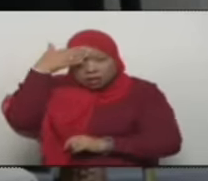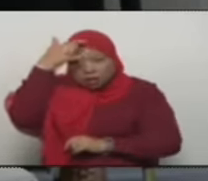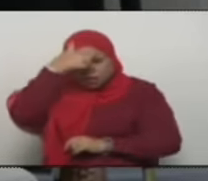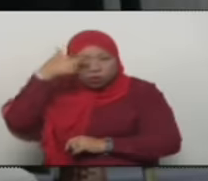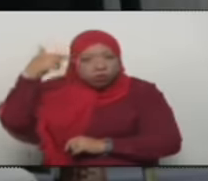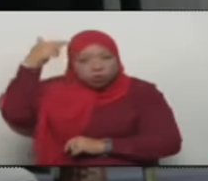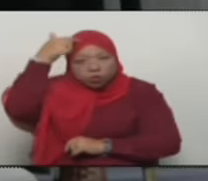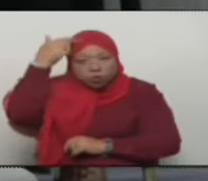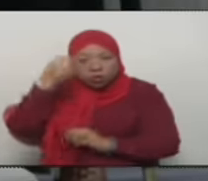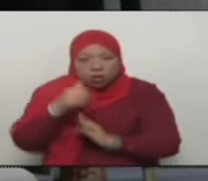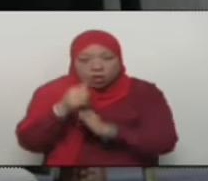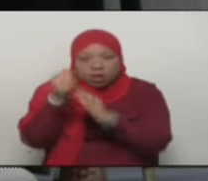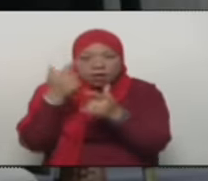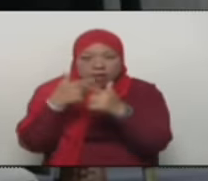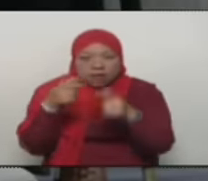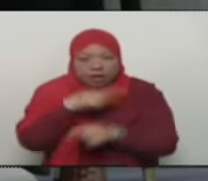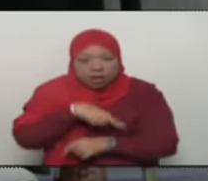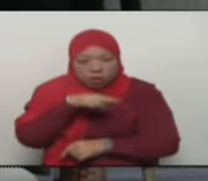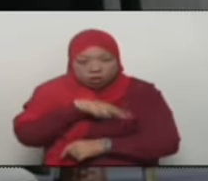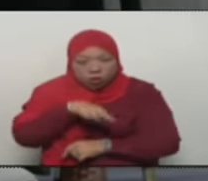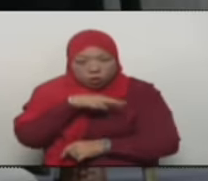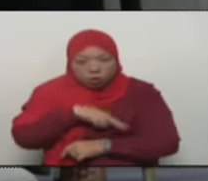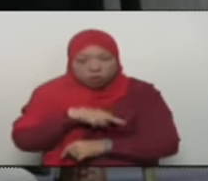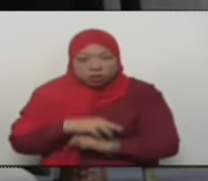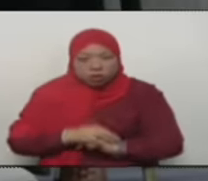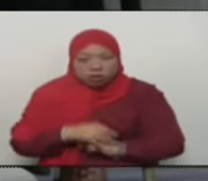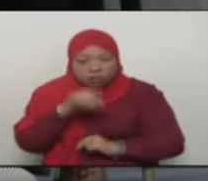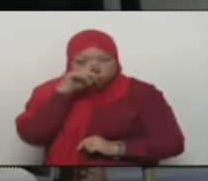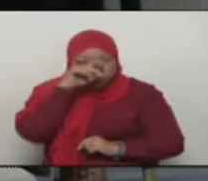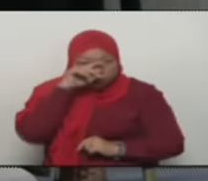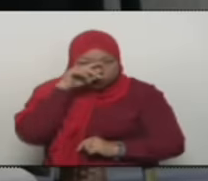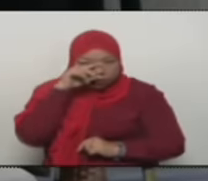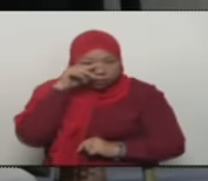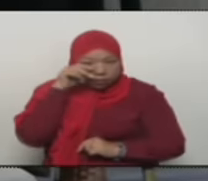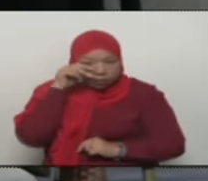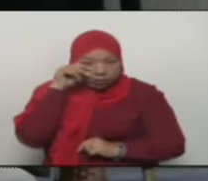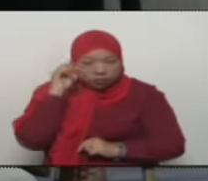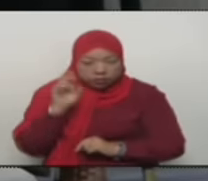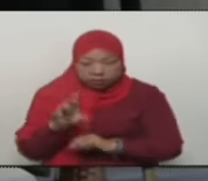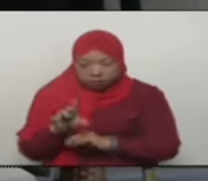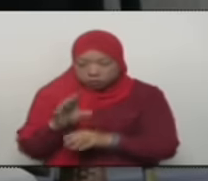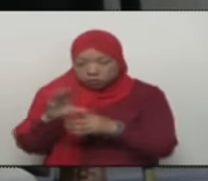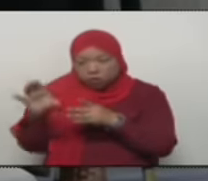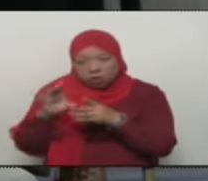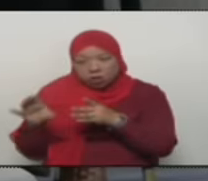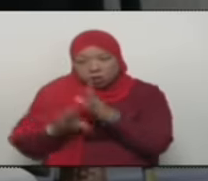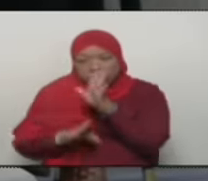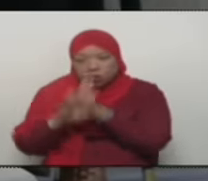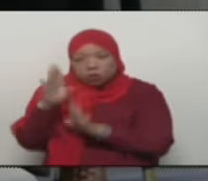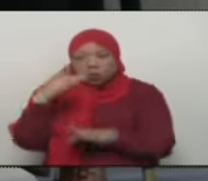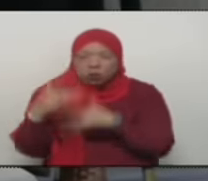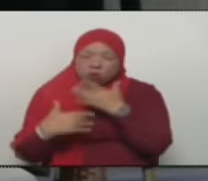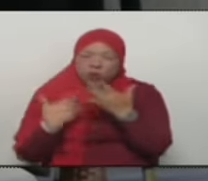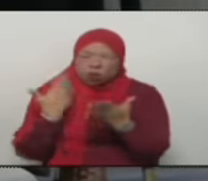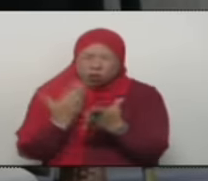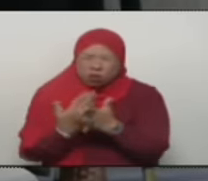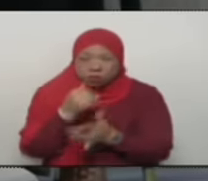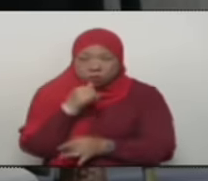El libre albedrío, el carácter, que es una cosa muy importante para el desarrollo de la especie humana, el carácter